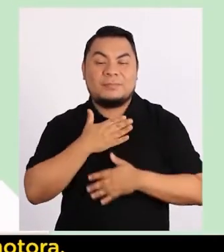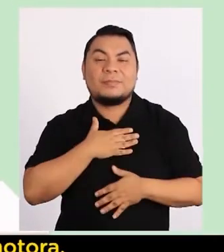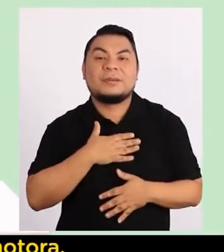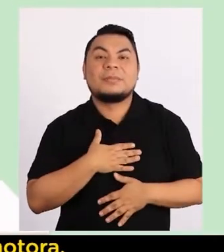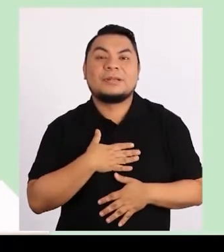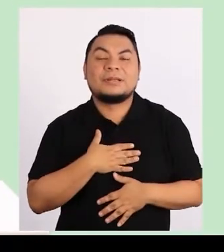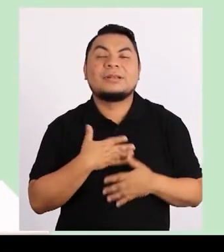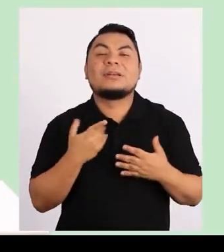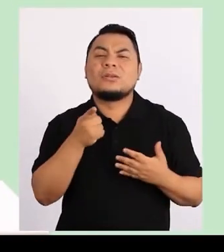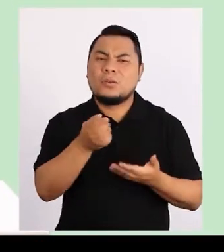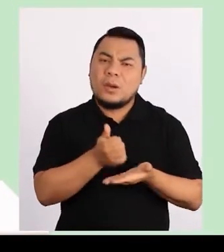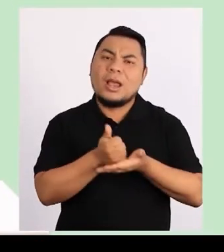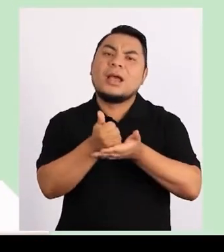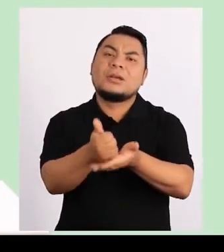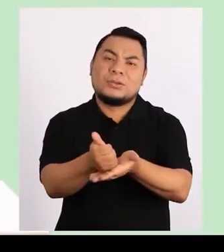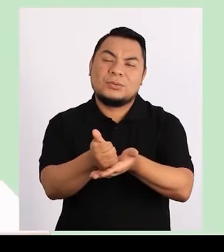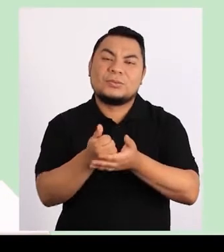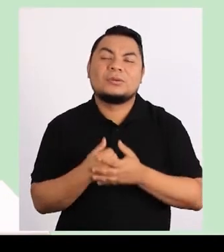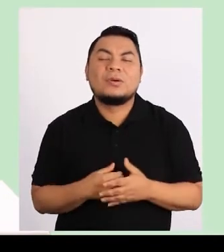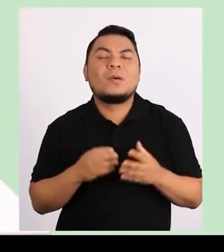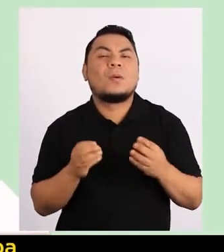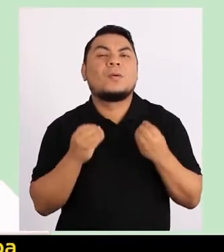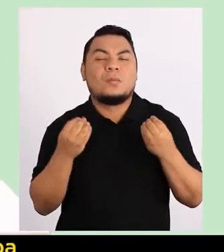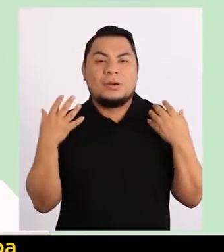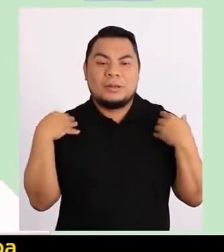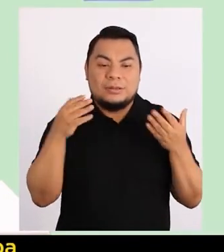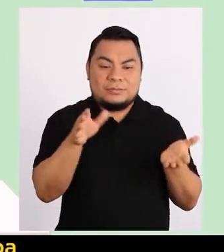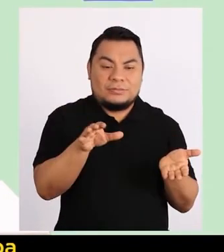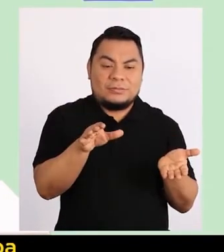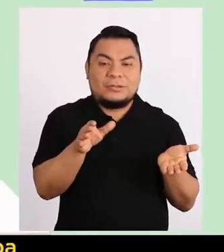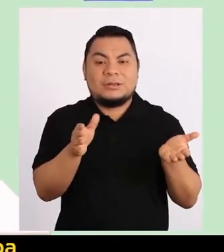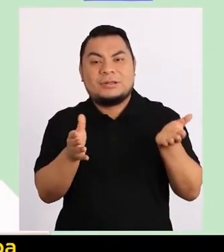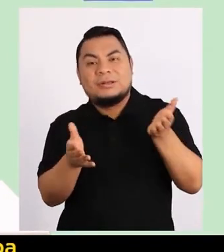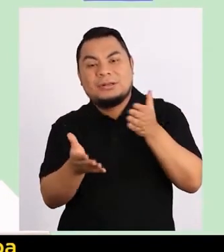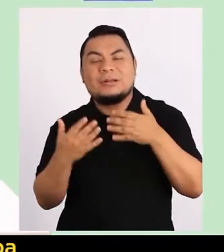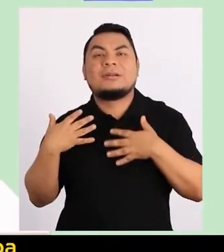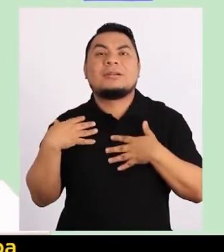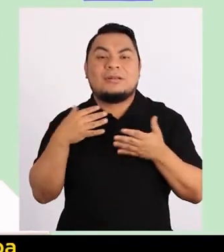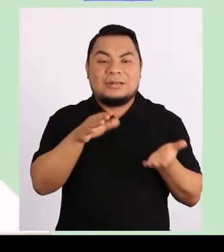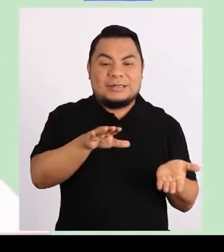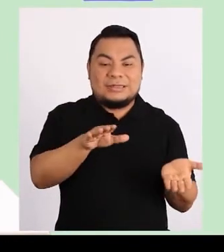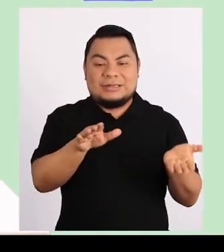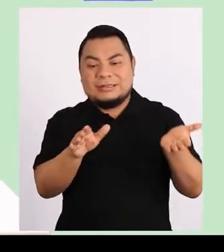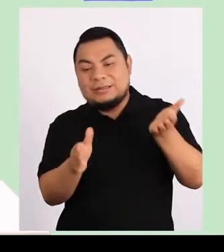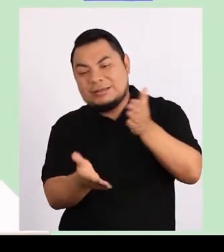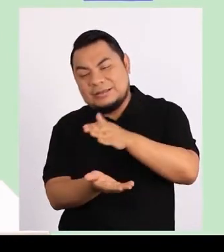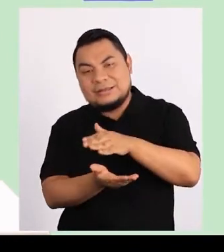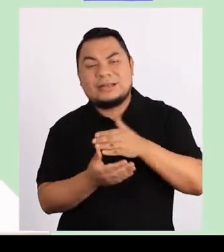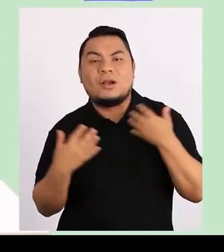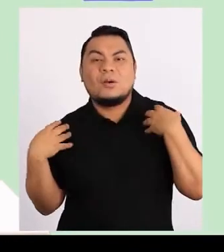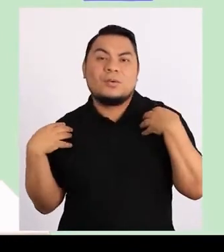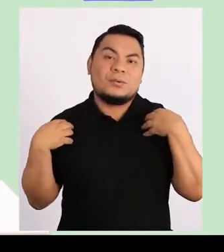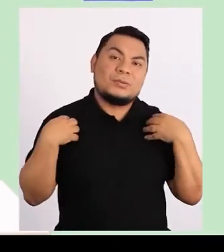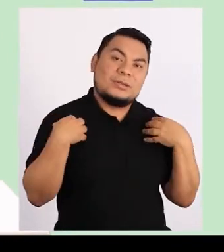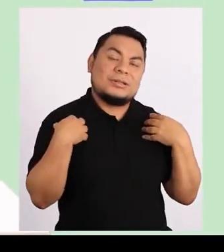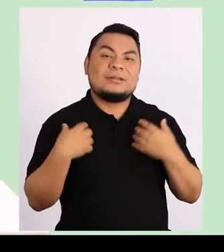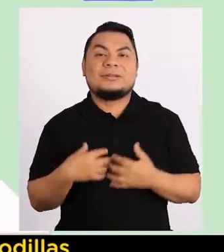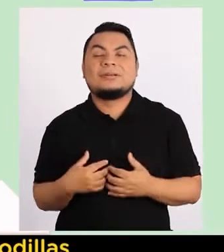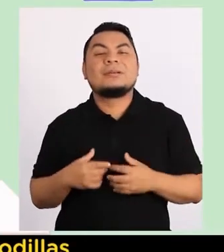discapacidad motora, ayúdenla o ayúdenlo a girar desde la posición boca arriba hacia la posición de